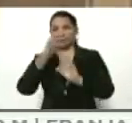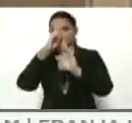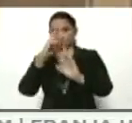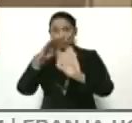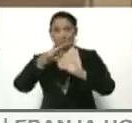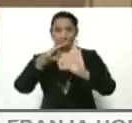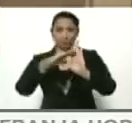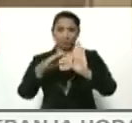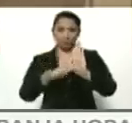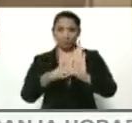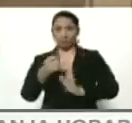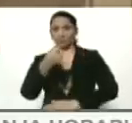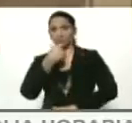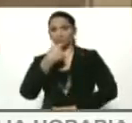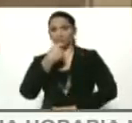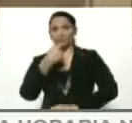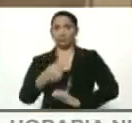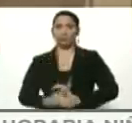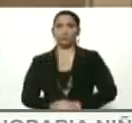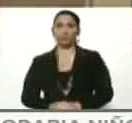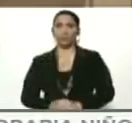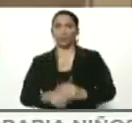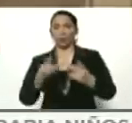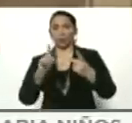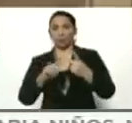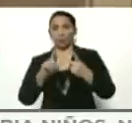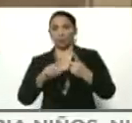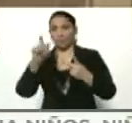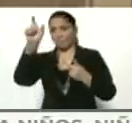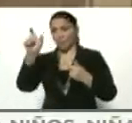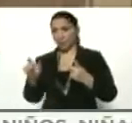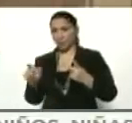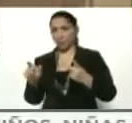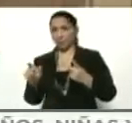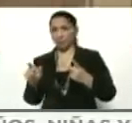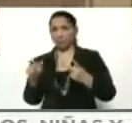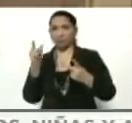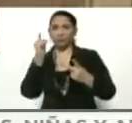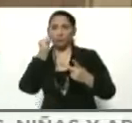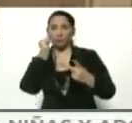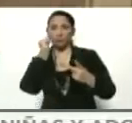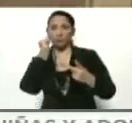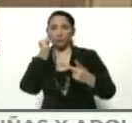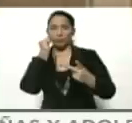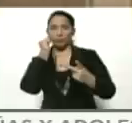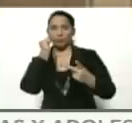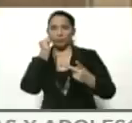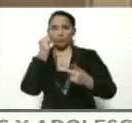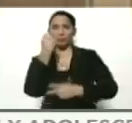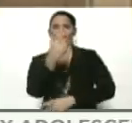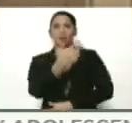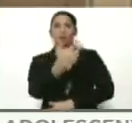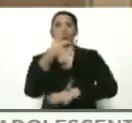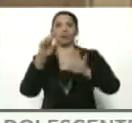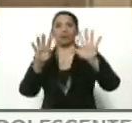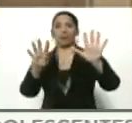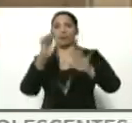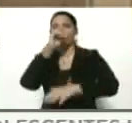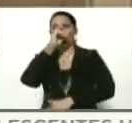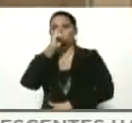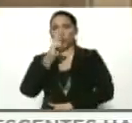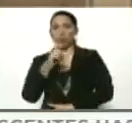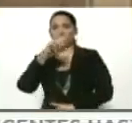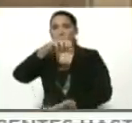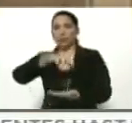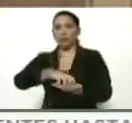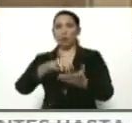esquemas de tratamiento. El segundo caso es una mujer de 39 años del estado